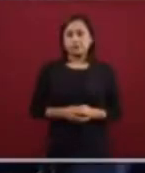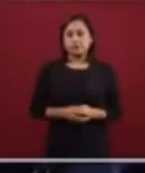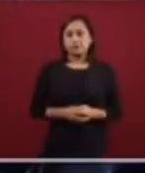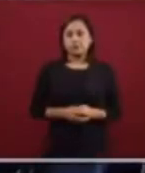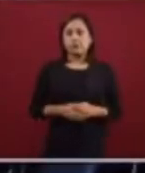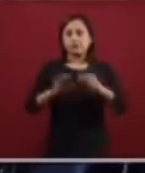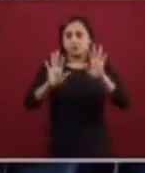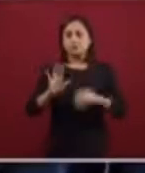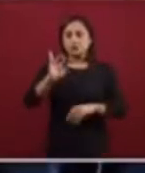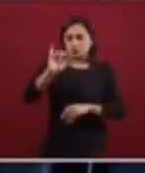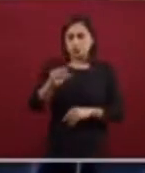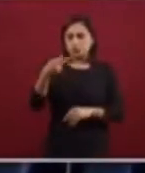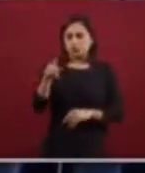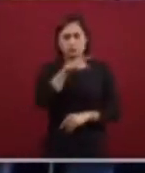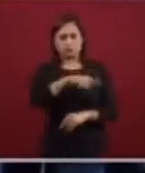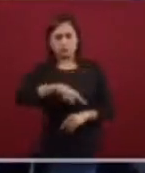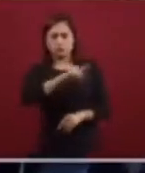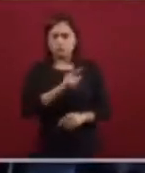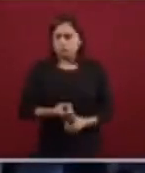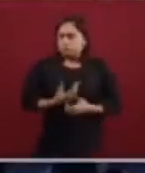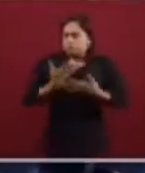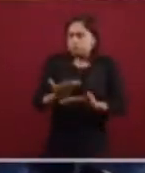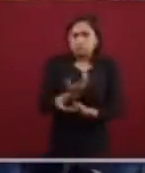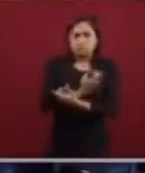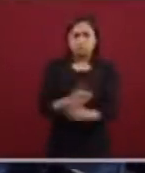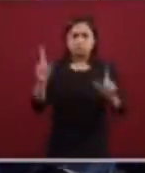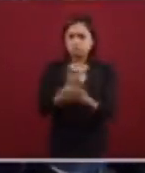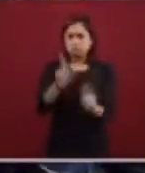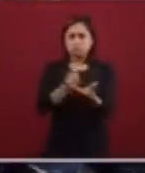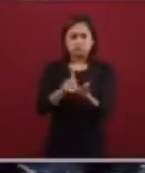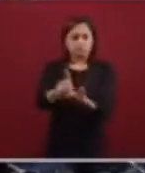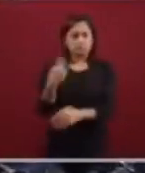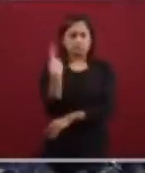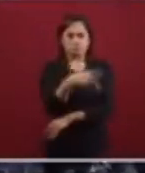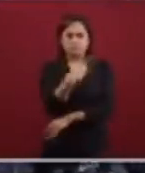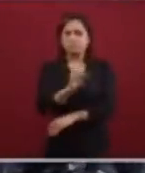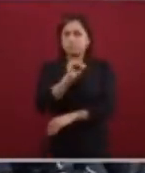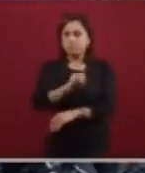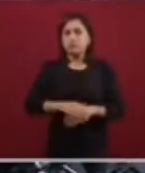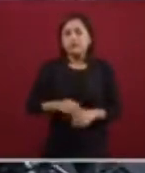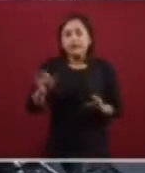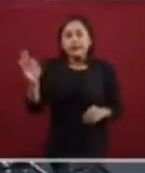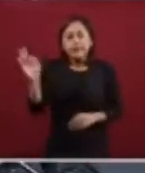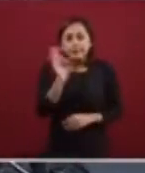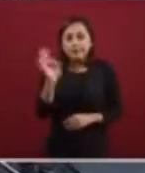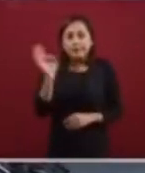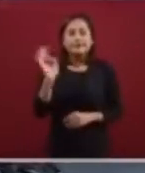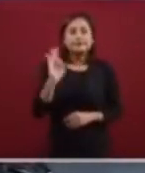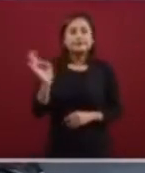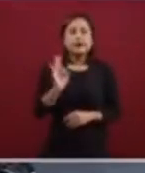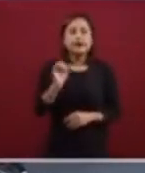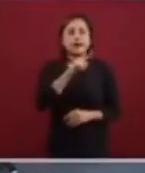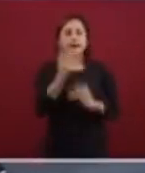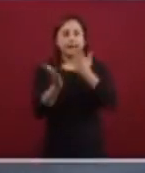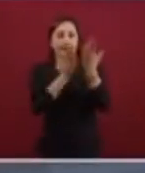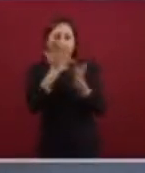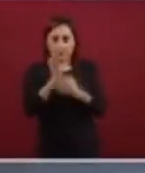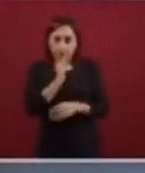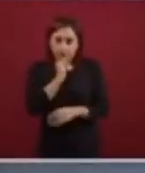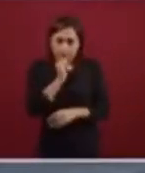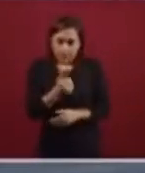Pero tiene su derecho a expresarse, a manifestarse. A lo mejor no tiene la profesión,